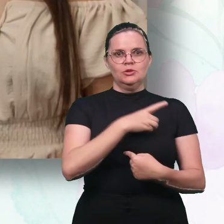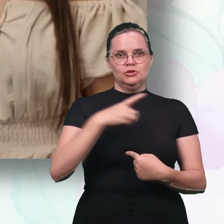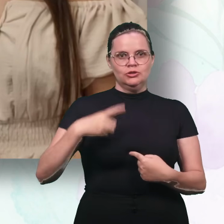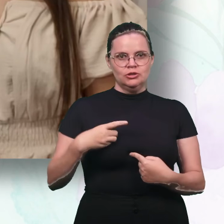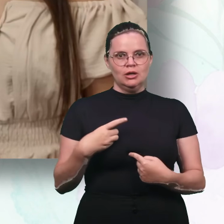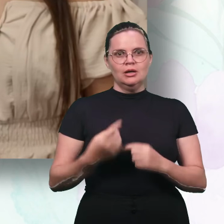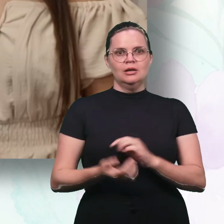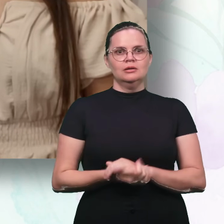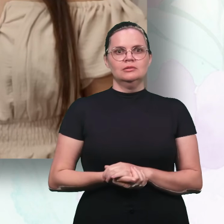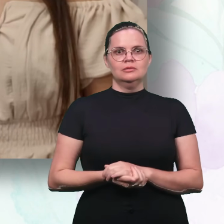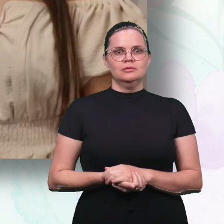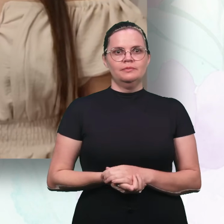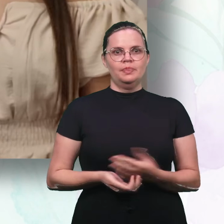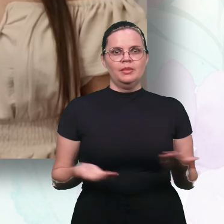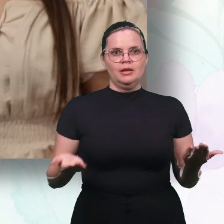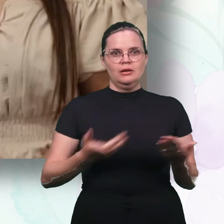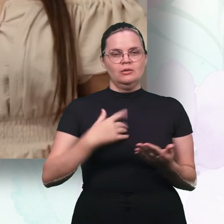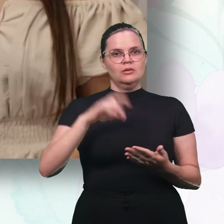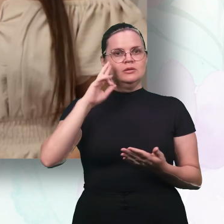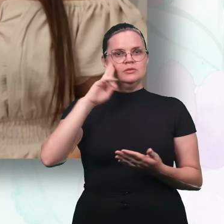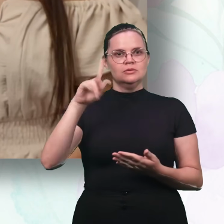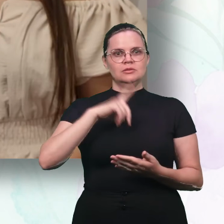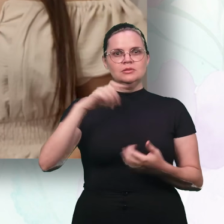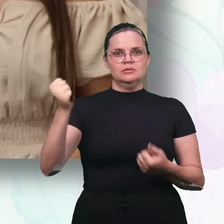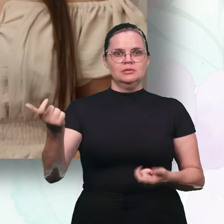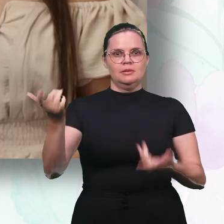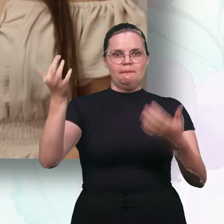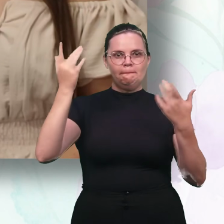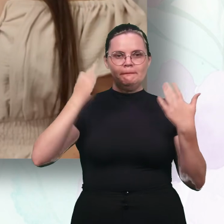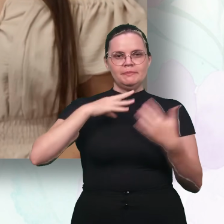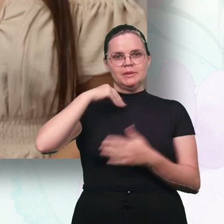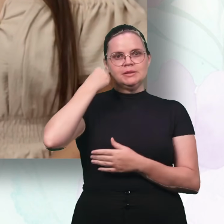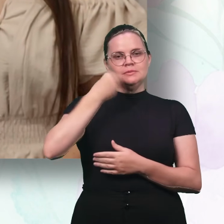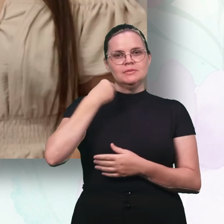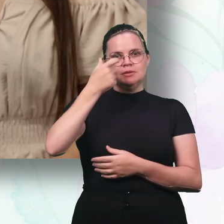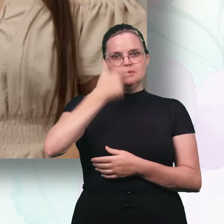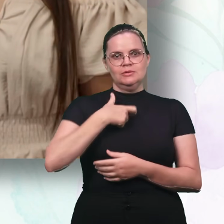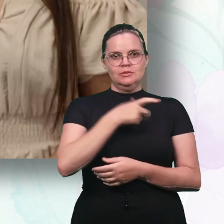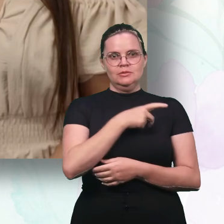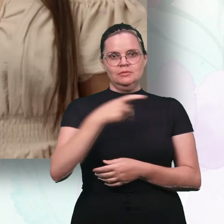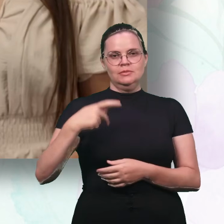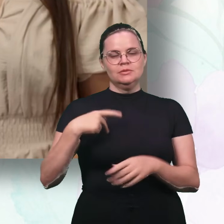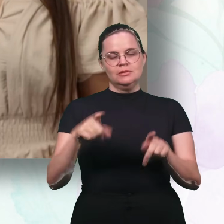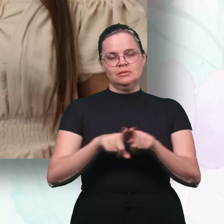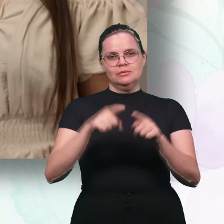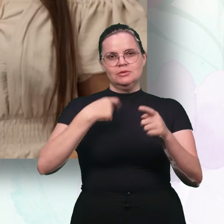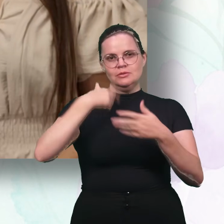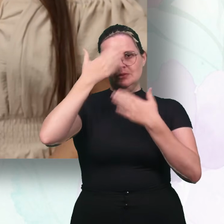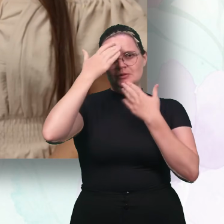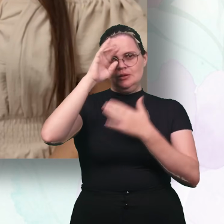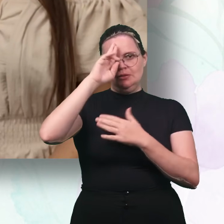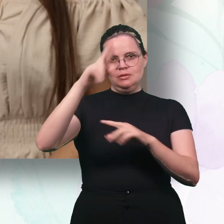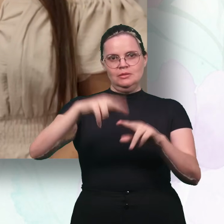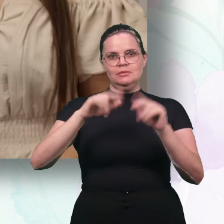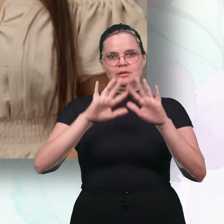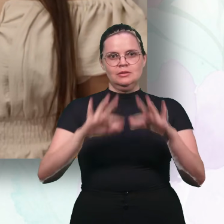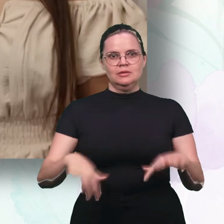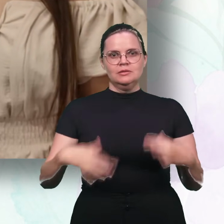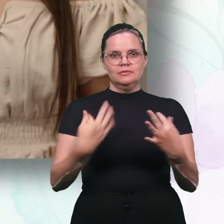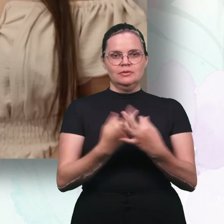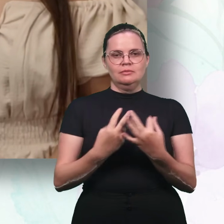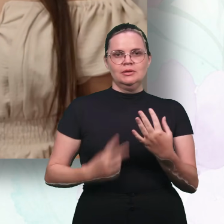Señor ya ha dado esa experiencia de estar en el ministerio. También gracias al Señor tenemos nuestra hija que